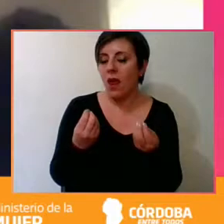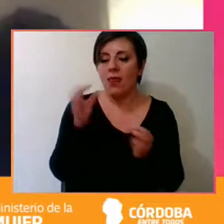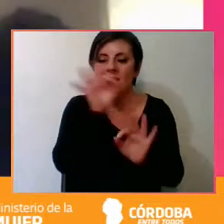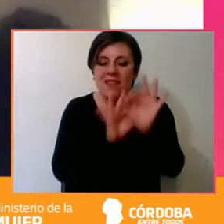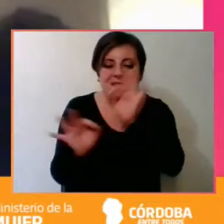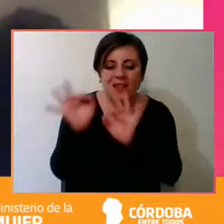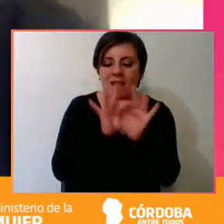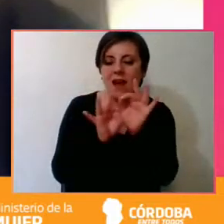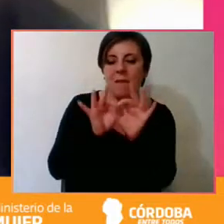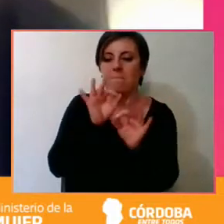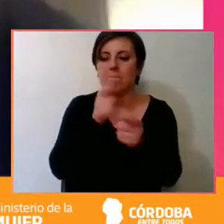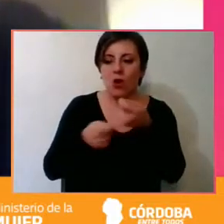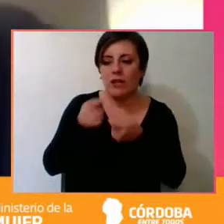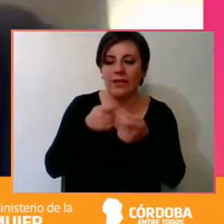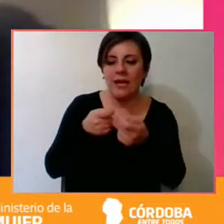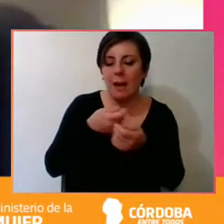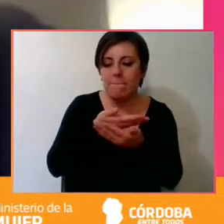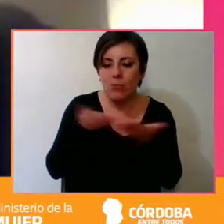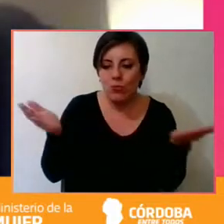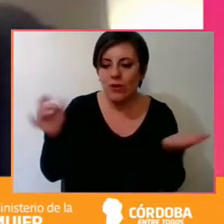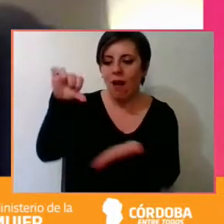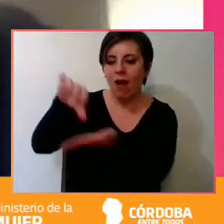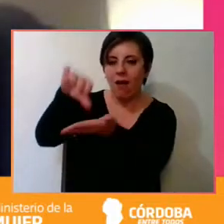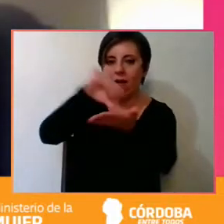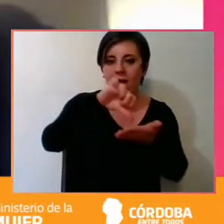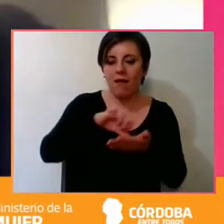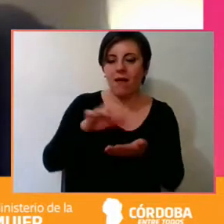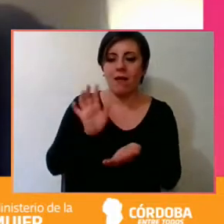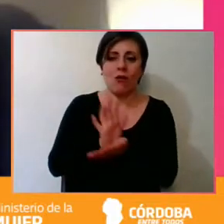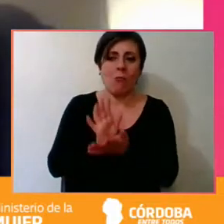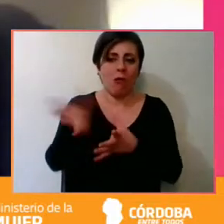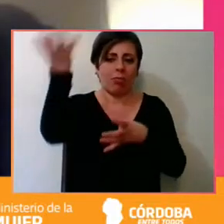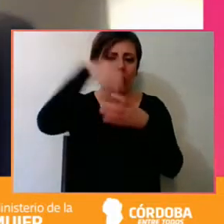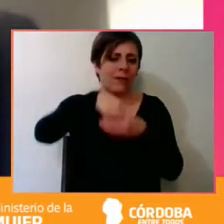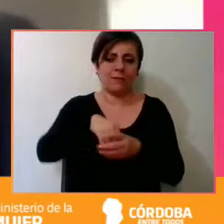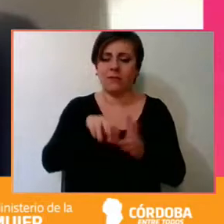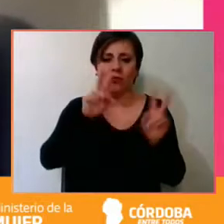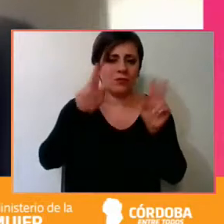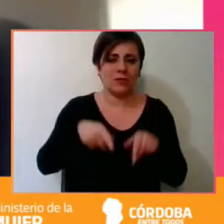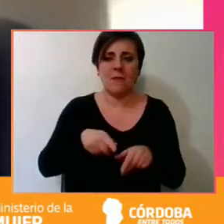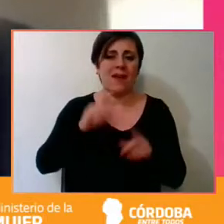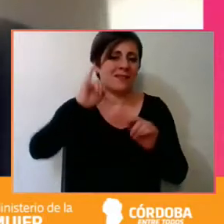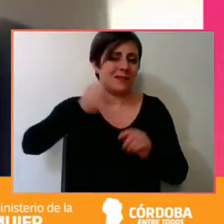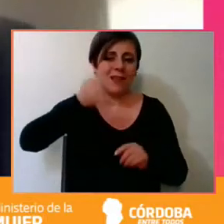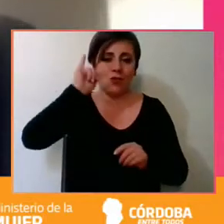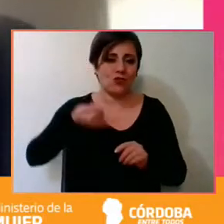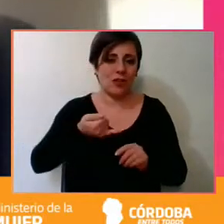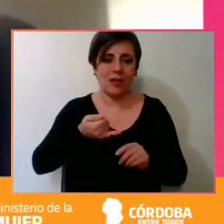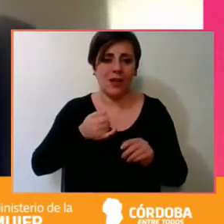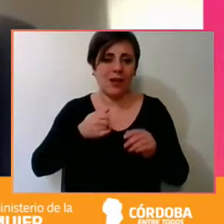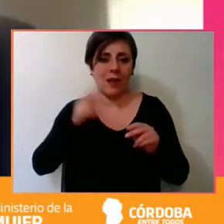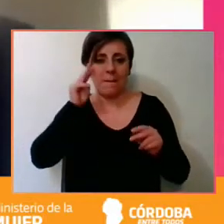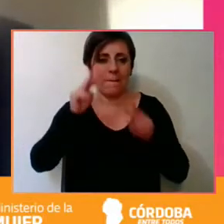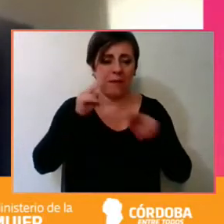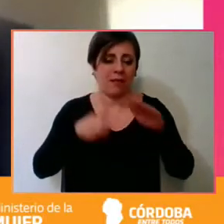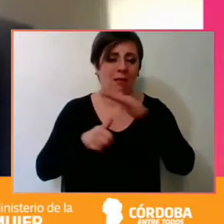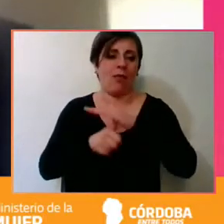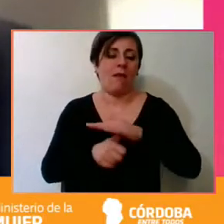política pública local como una agenda local de género. Y por eso nuestro congreso se llama así.